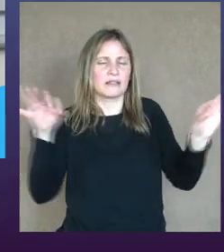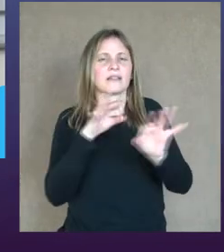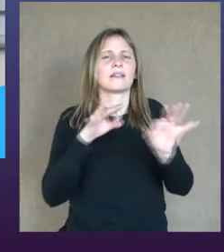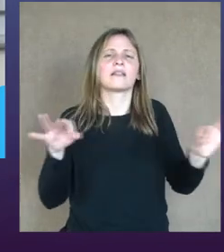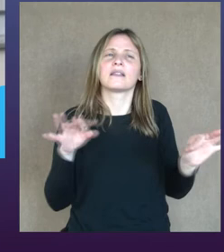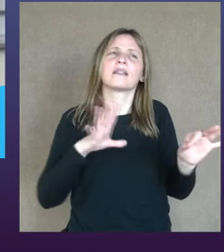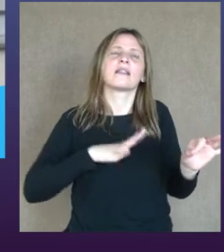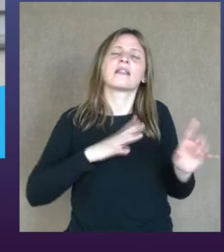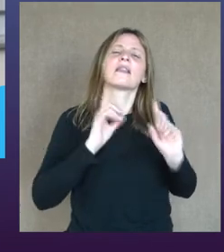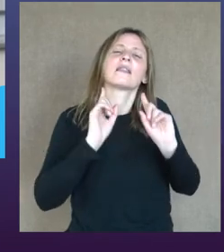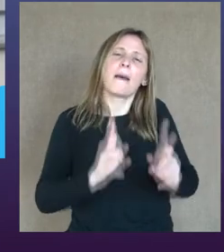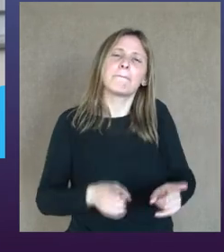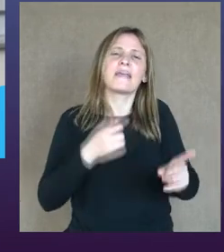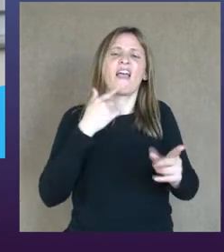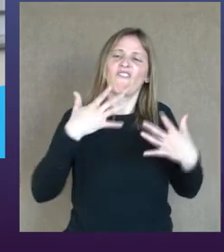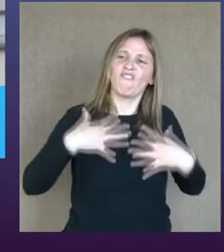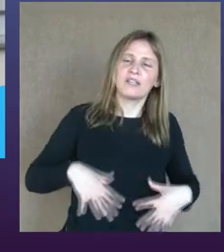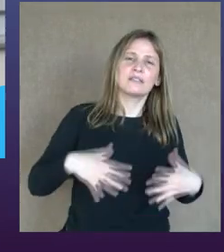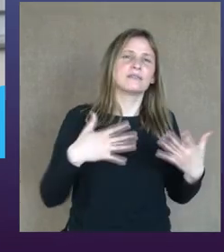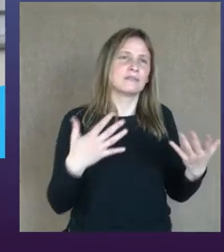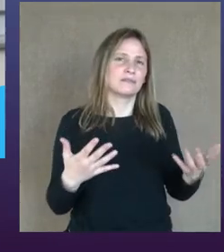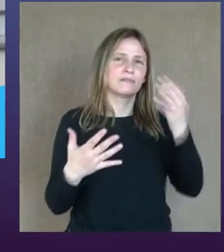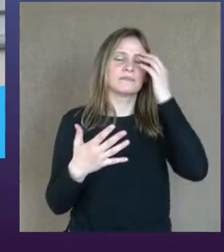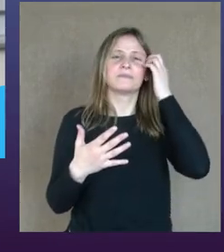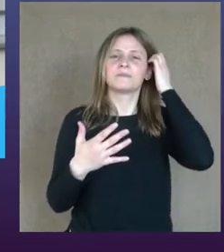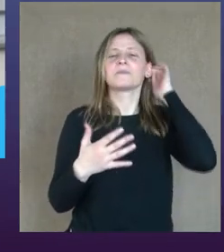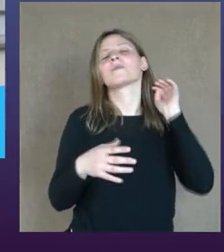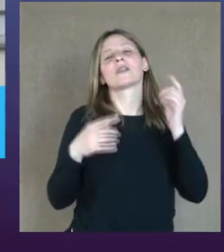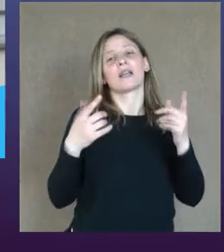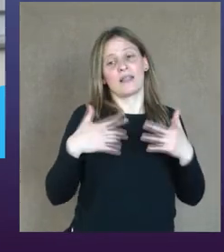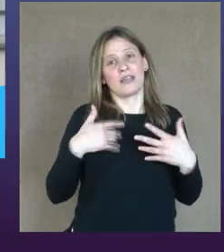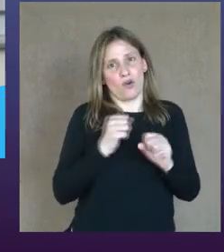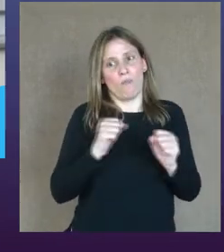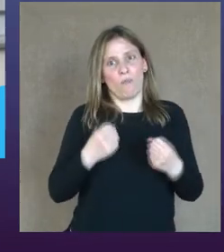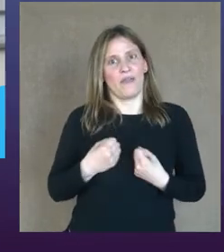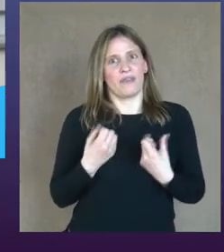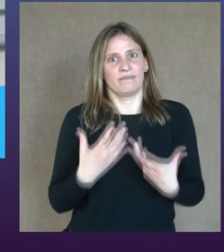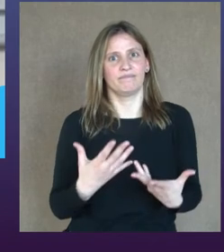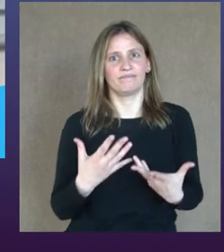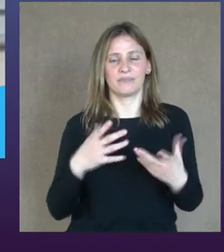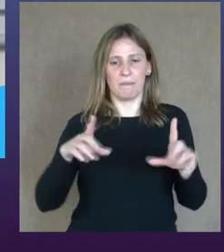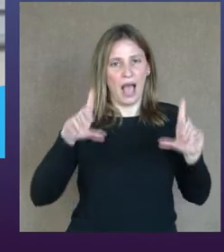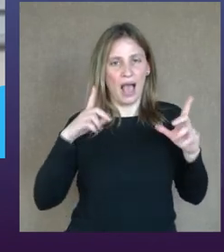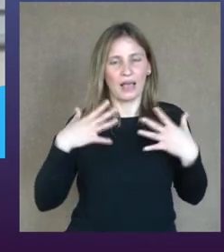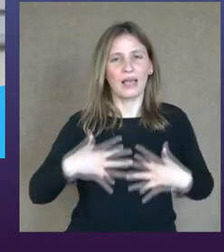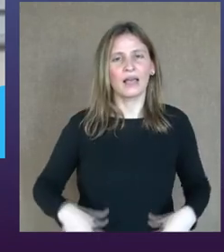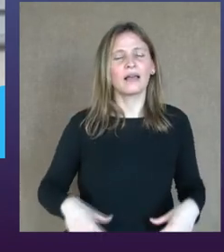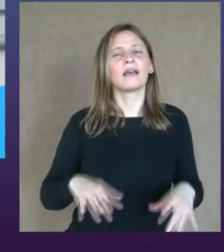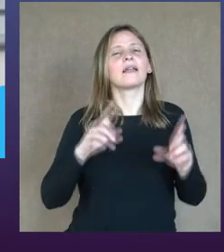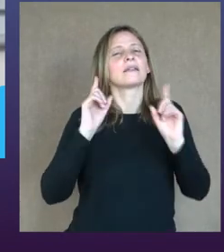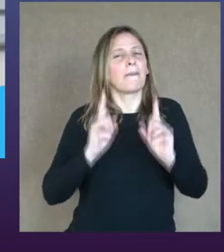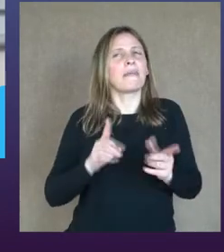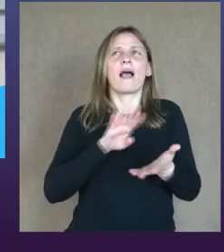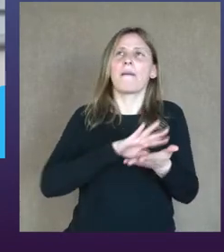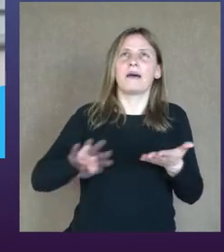Hay algo también del físico, ¿no? De lo que uno da en la imagen, por supuesto, más